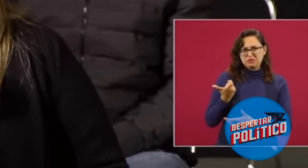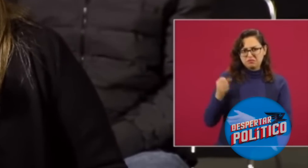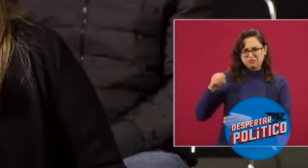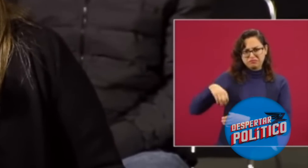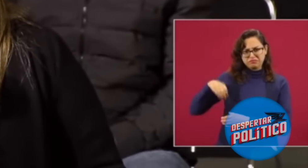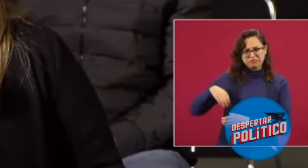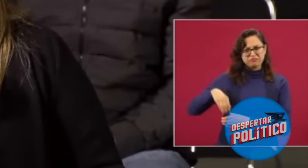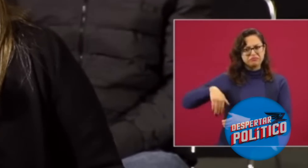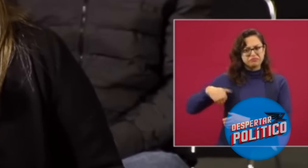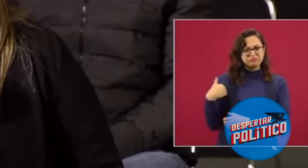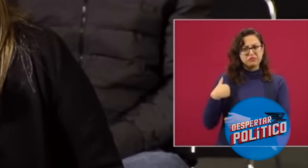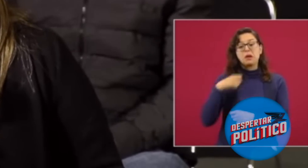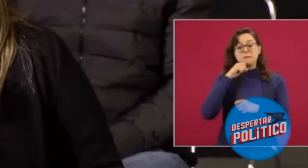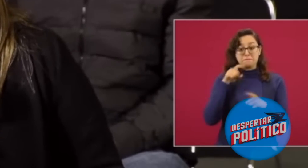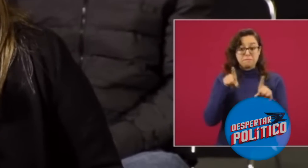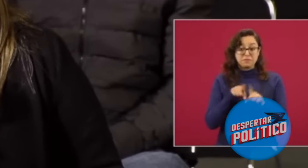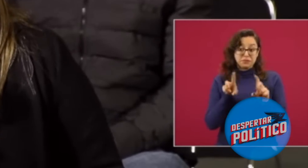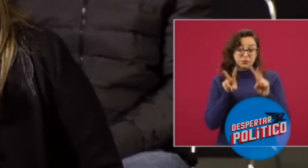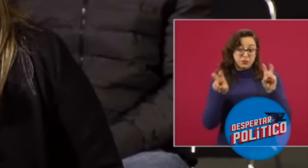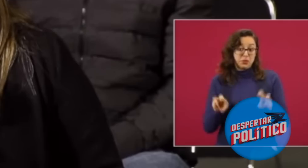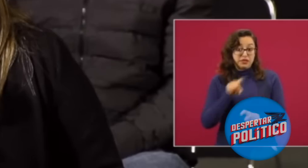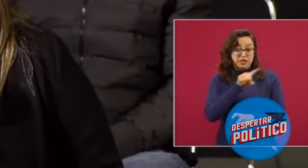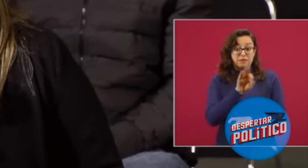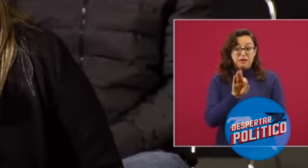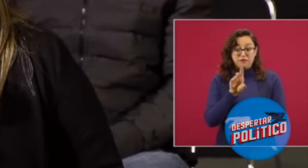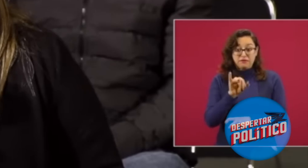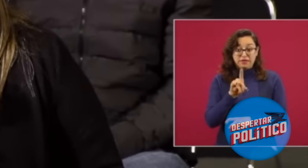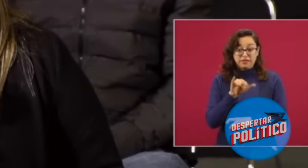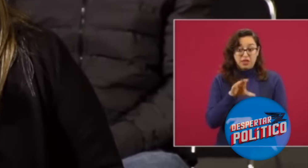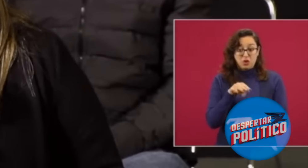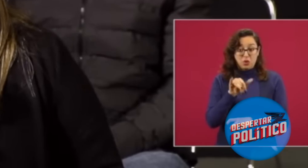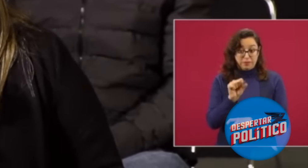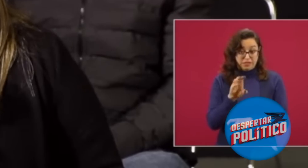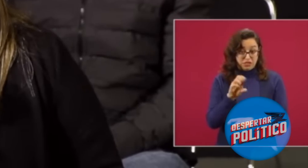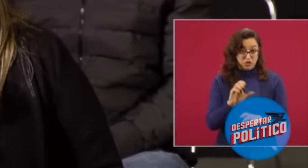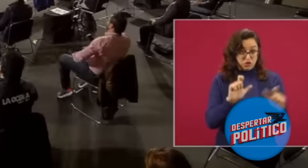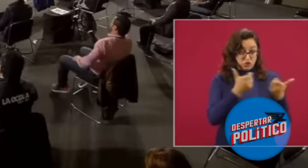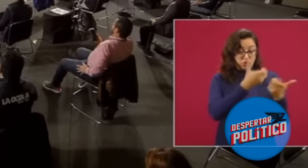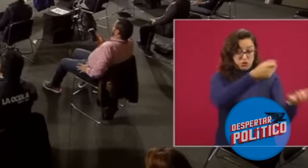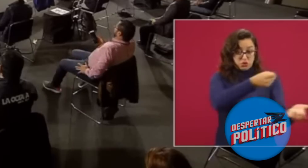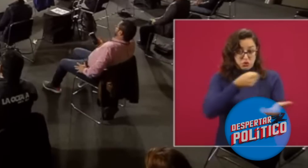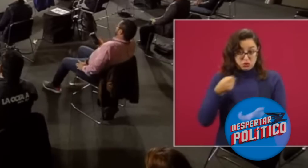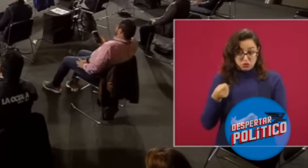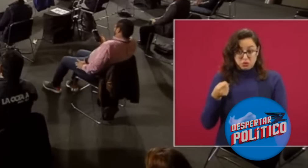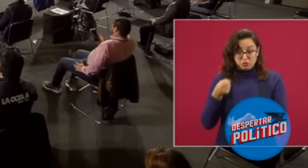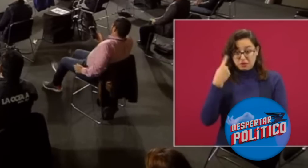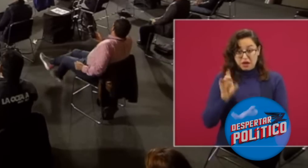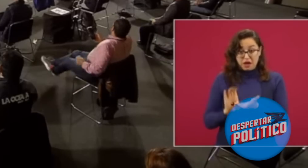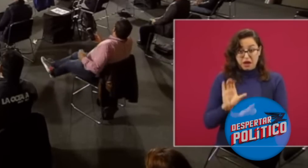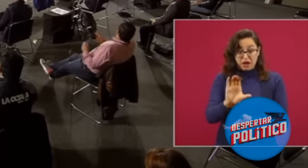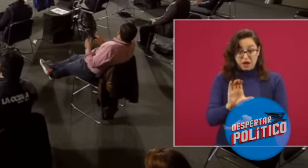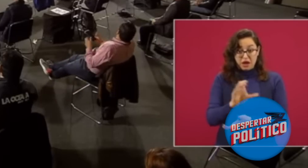están considerando de los fideicomisos o ese dinero no está pensado para la vacuna? Sí, también de los